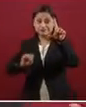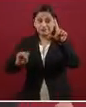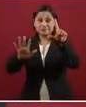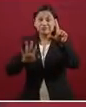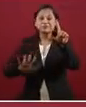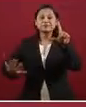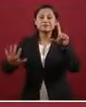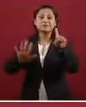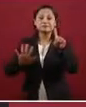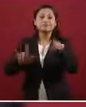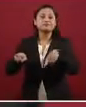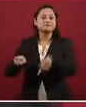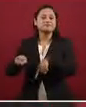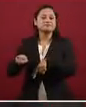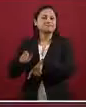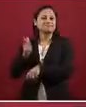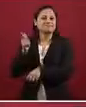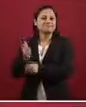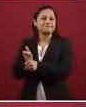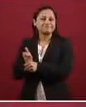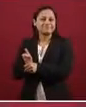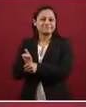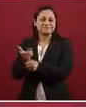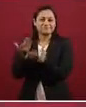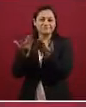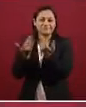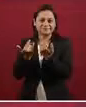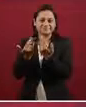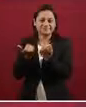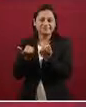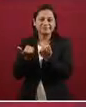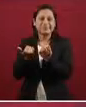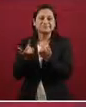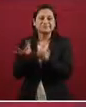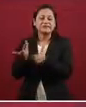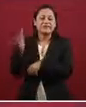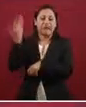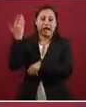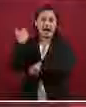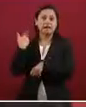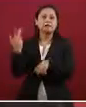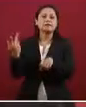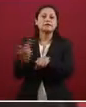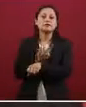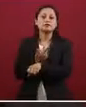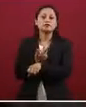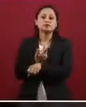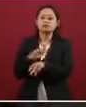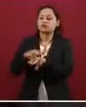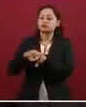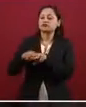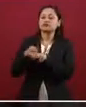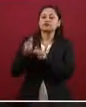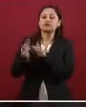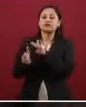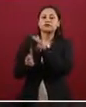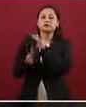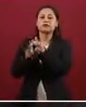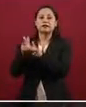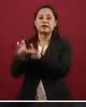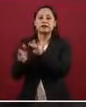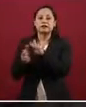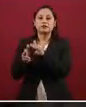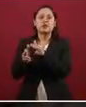Entonces se quedaron con las vías de trenes del centro y del norte del